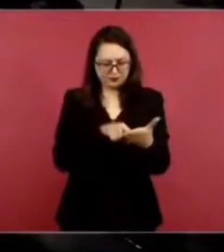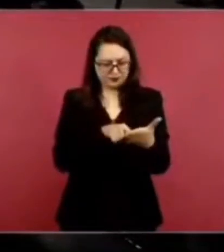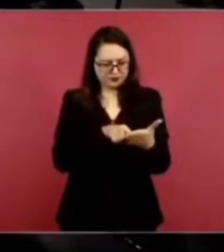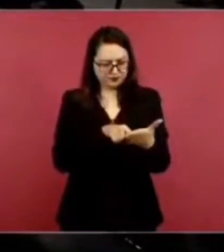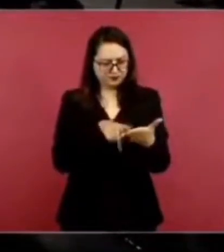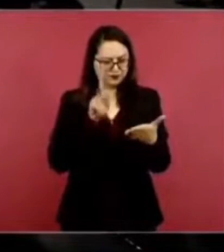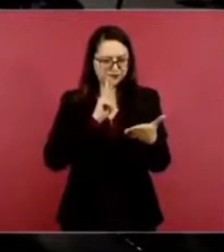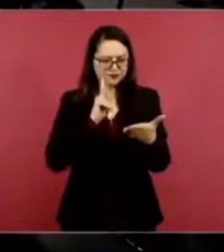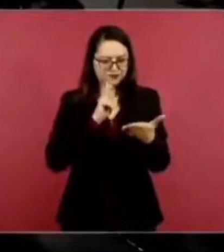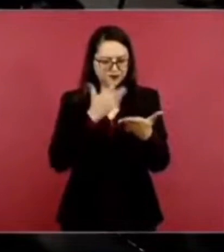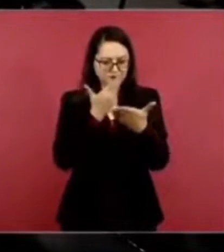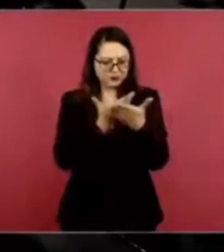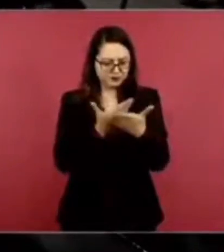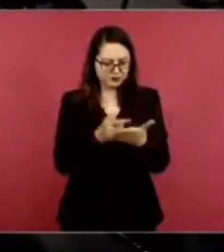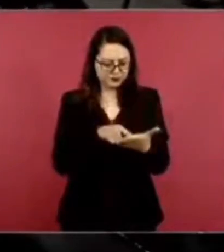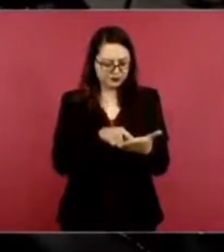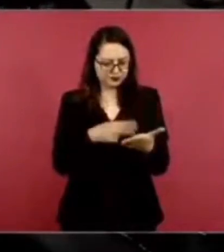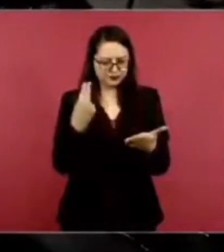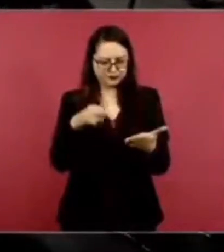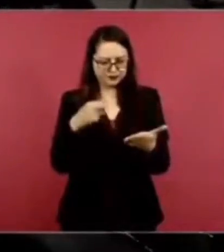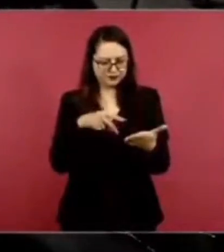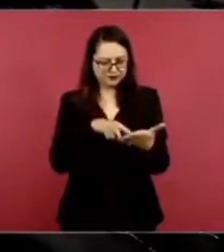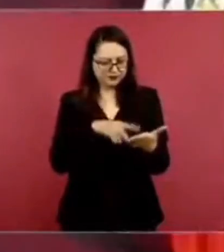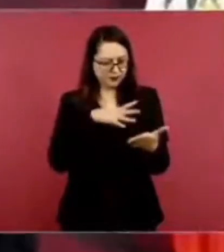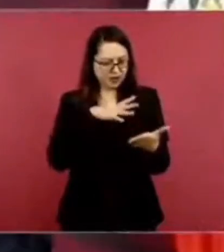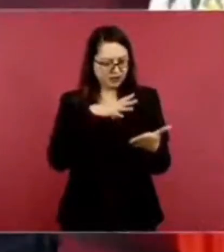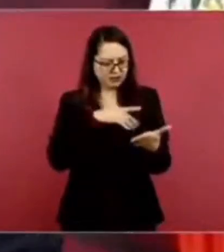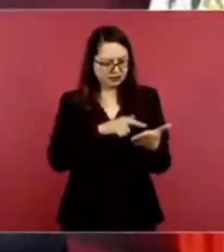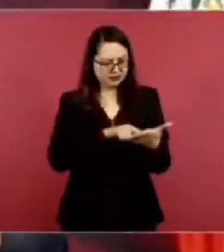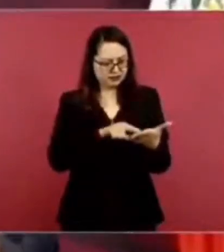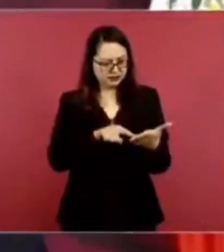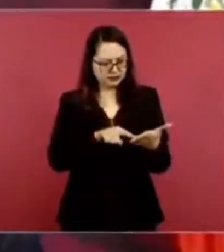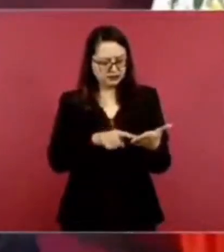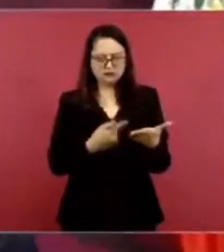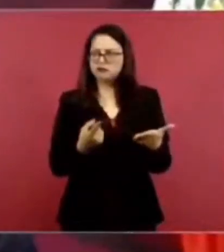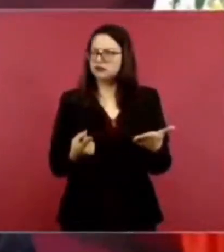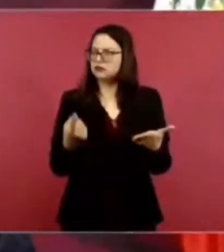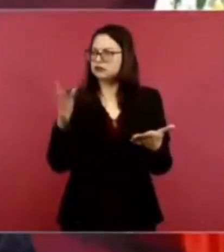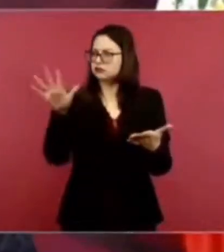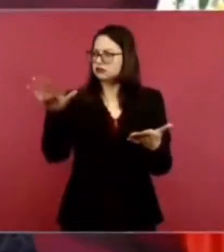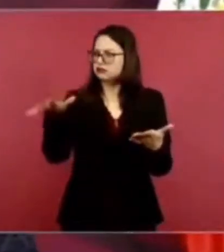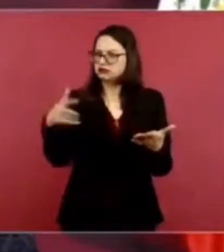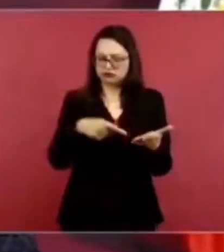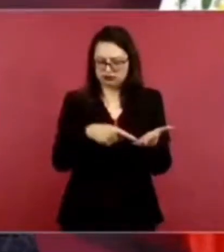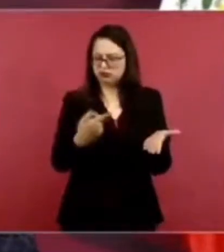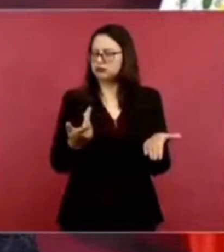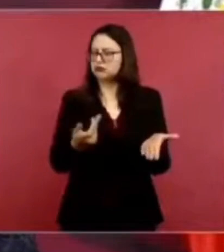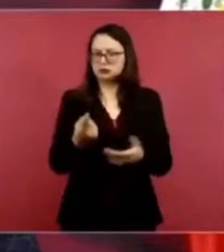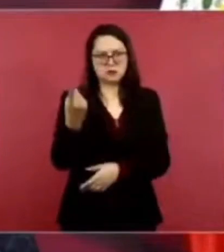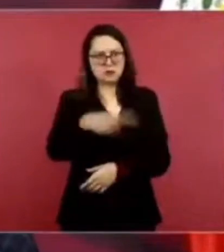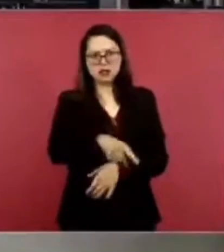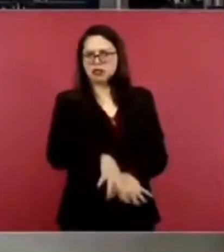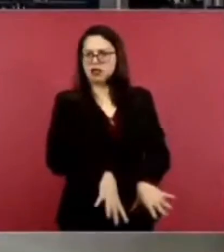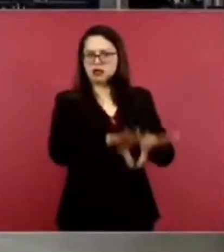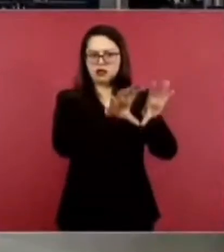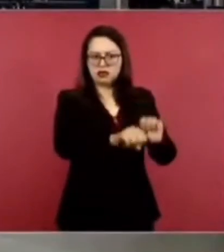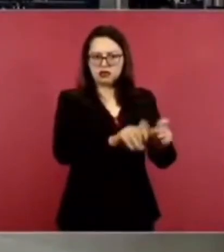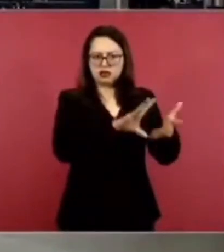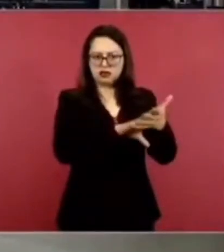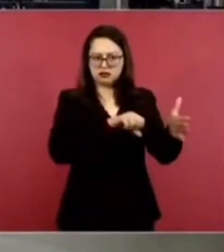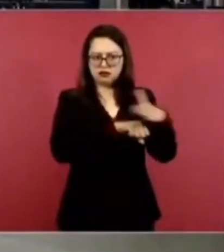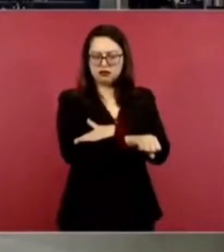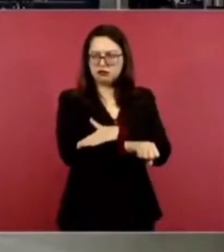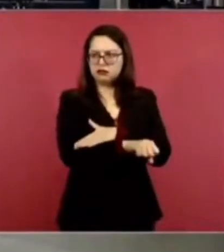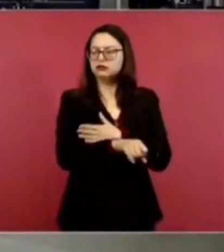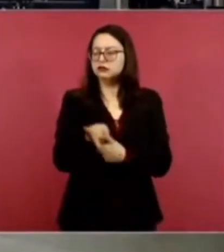estas pruebas Pues por qué no se solicitan ordenes de aprensión Entonces se procede a